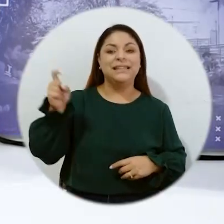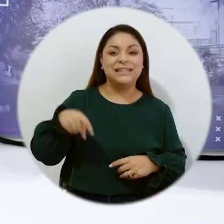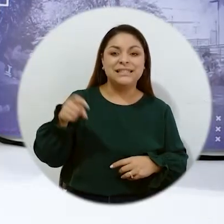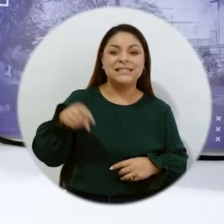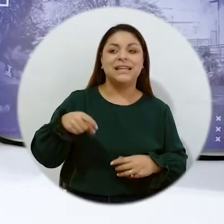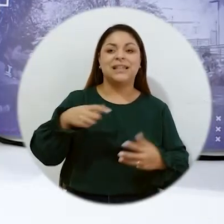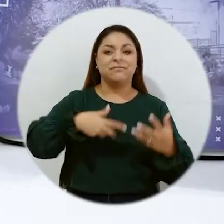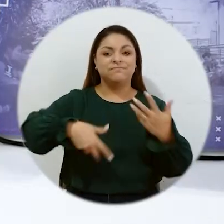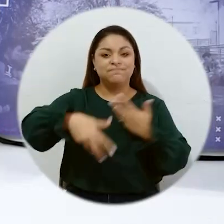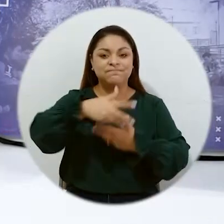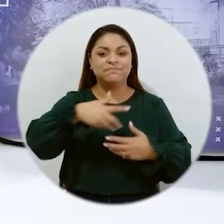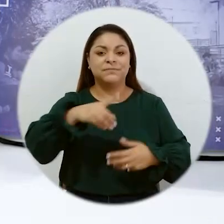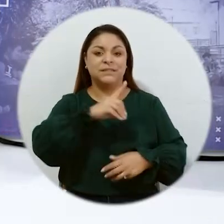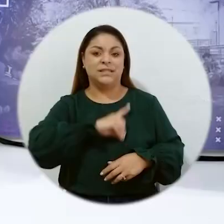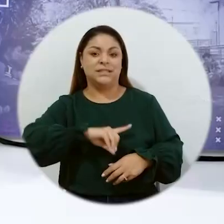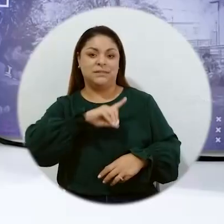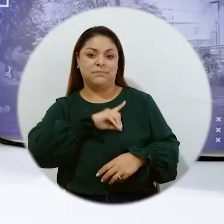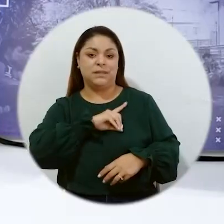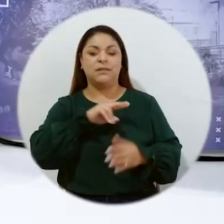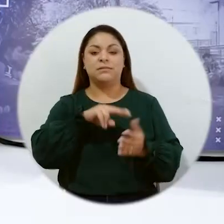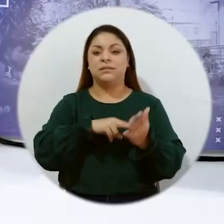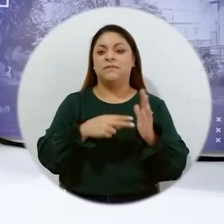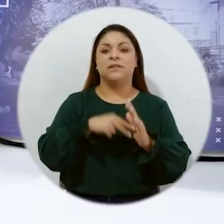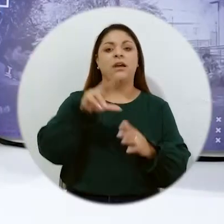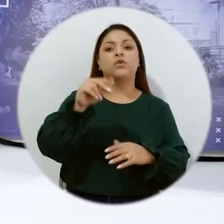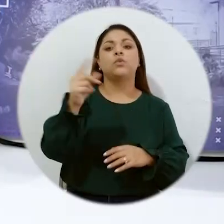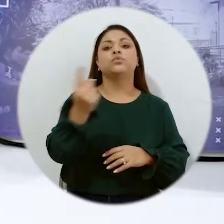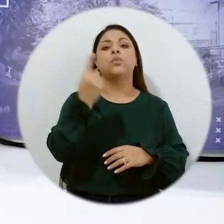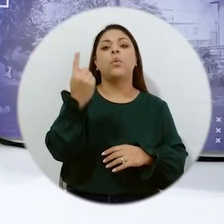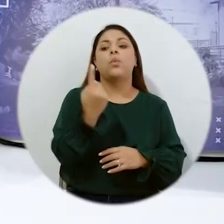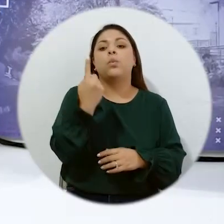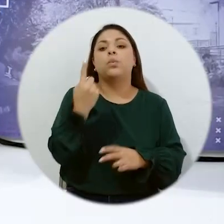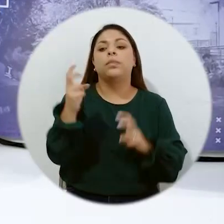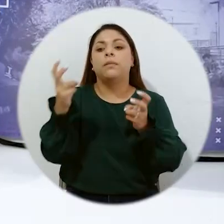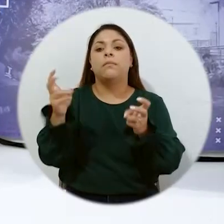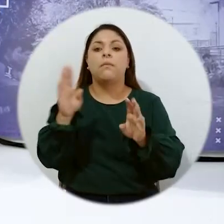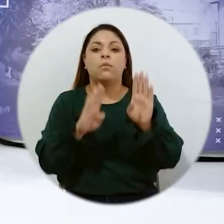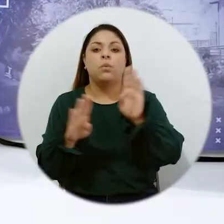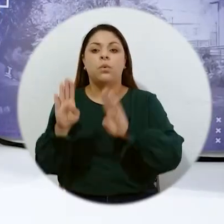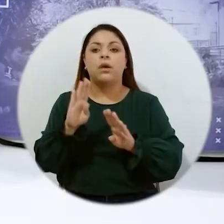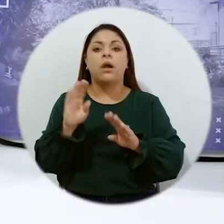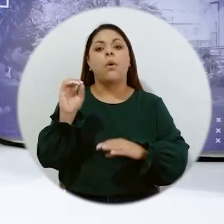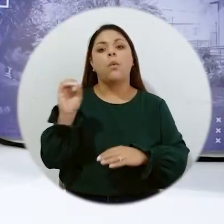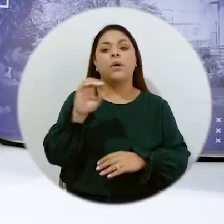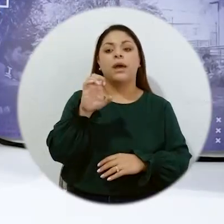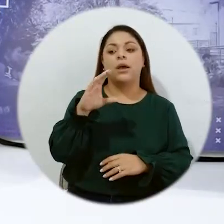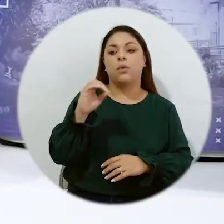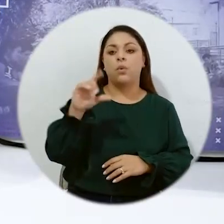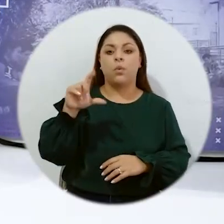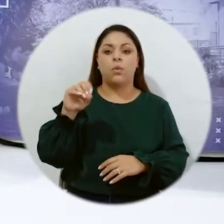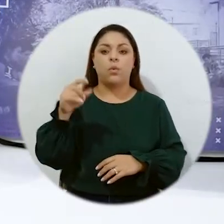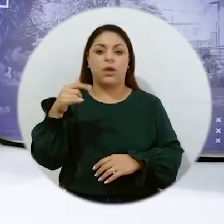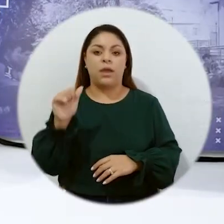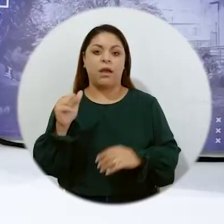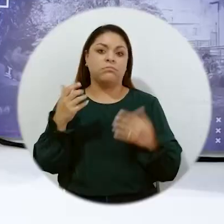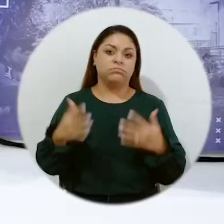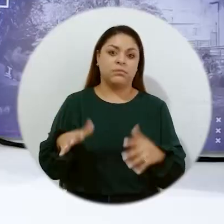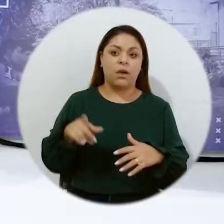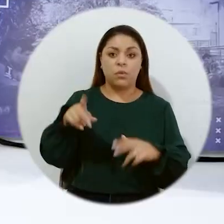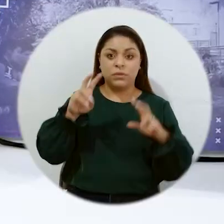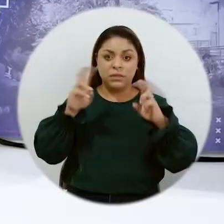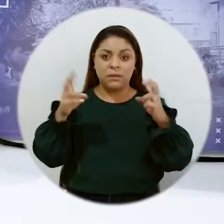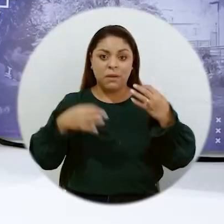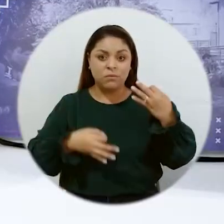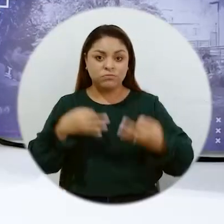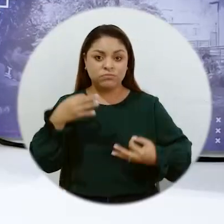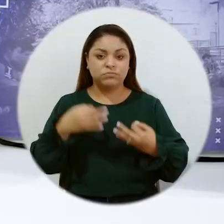requieren interdisciplinariedad, es decir, no es solo un tema de biología o ecología, o no es solo un tema